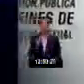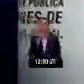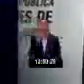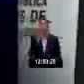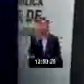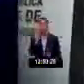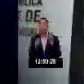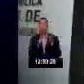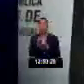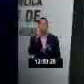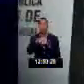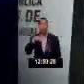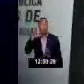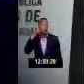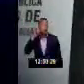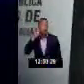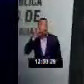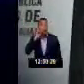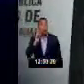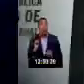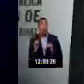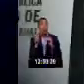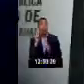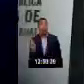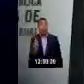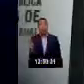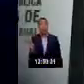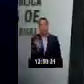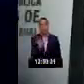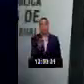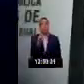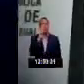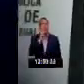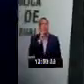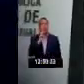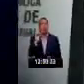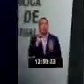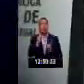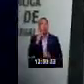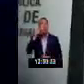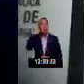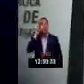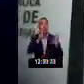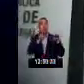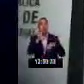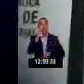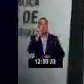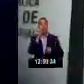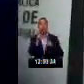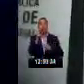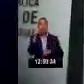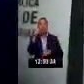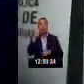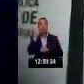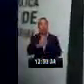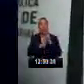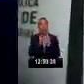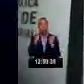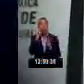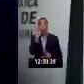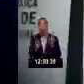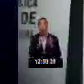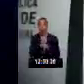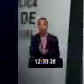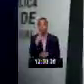sexual. La persona que utilice a niñas, niños o adolescentes, a personas mayores de 65 años o personas con